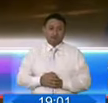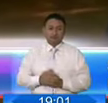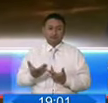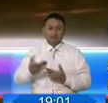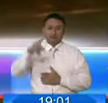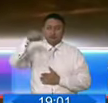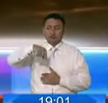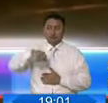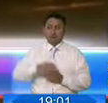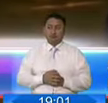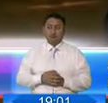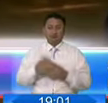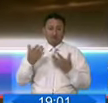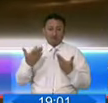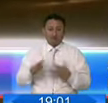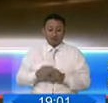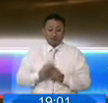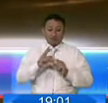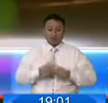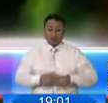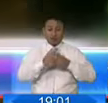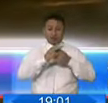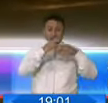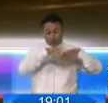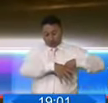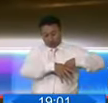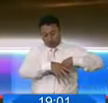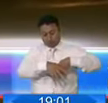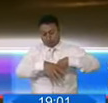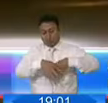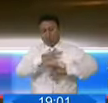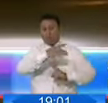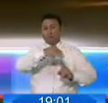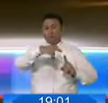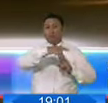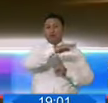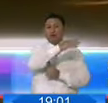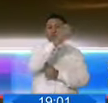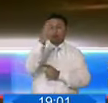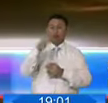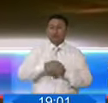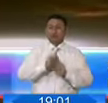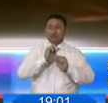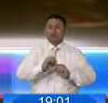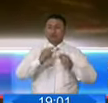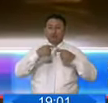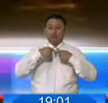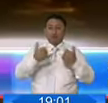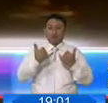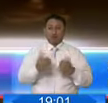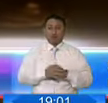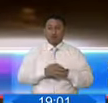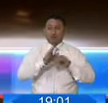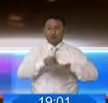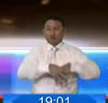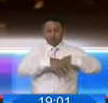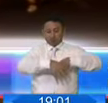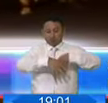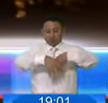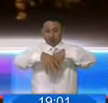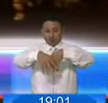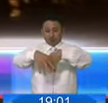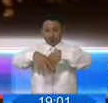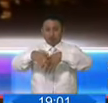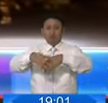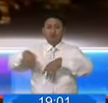después de una marcha que inició en el parque el arbolito y han logrado convocarse en este mitin político donde